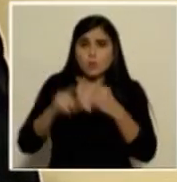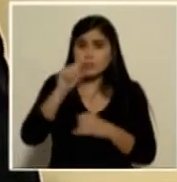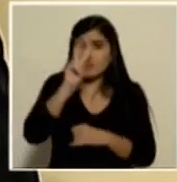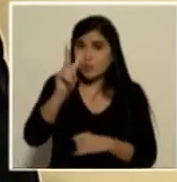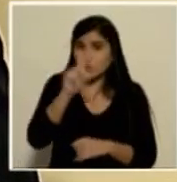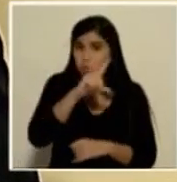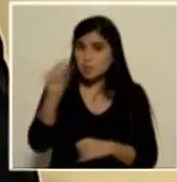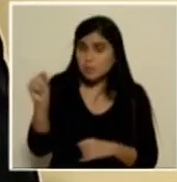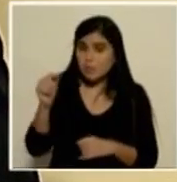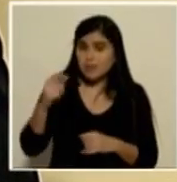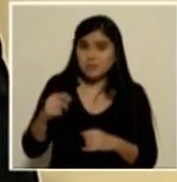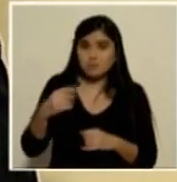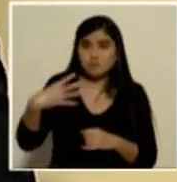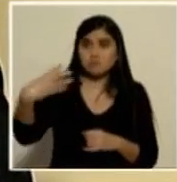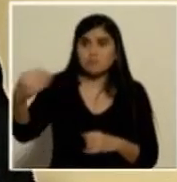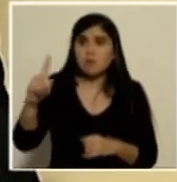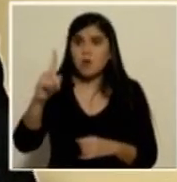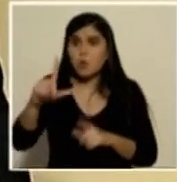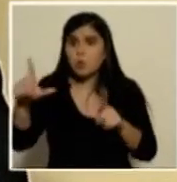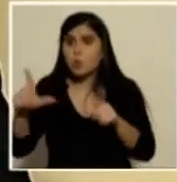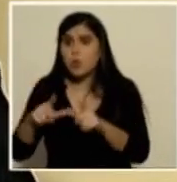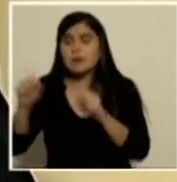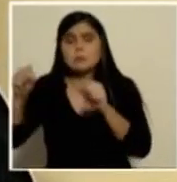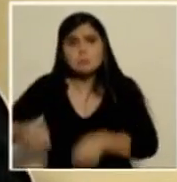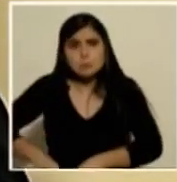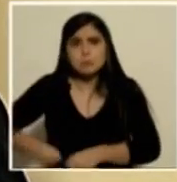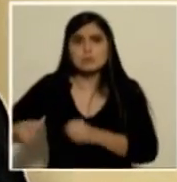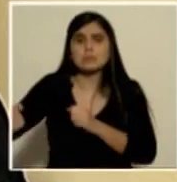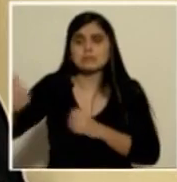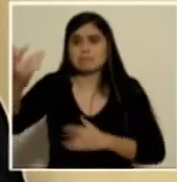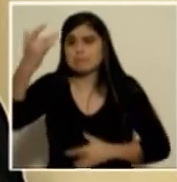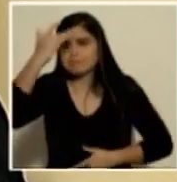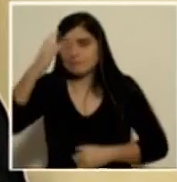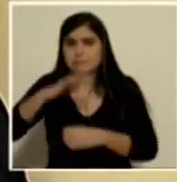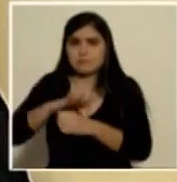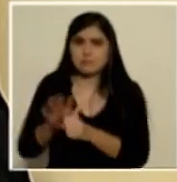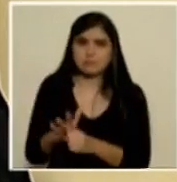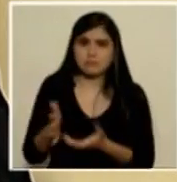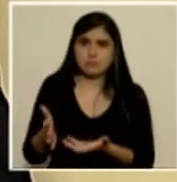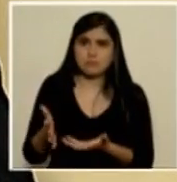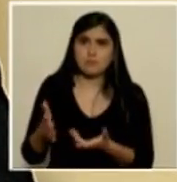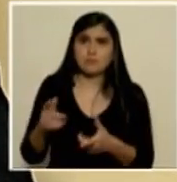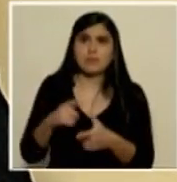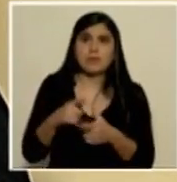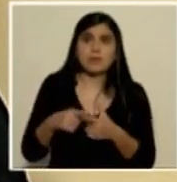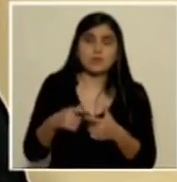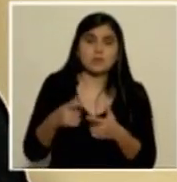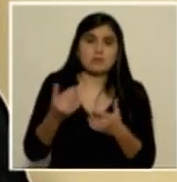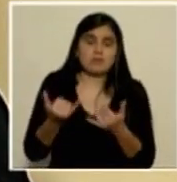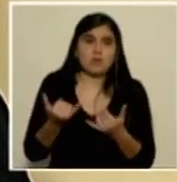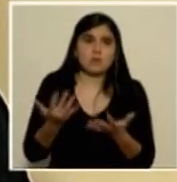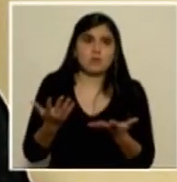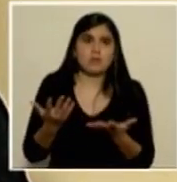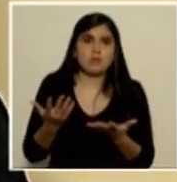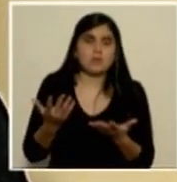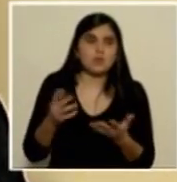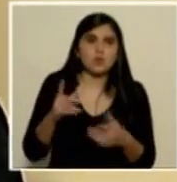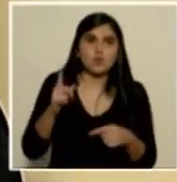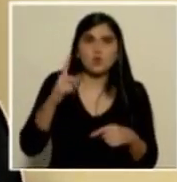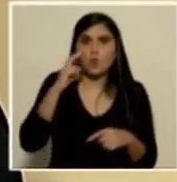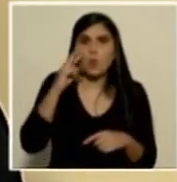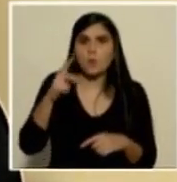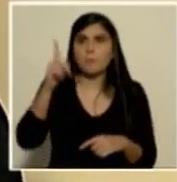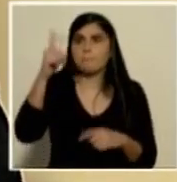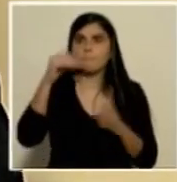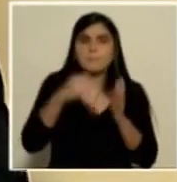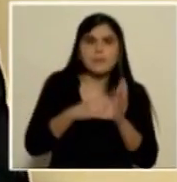presentado, pero todavía no tenemos un nivel en donde justamente estamos viendo 1.000 casos por día, ¿verdad? 1.200, 1.500